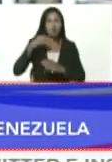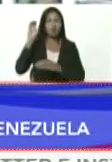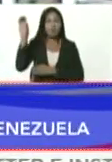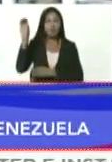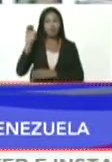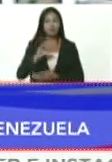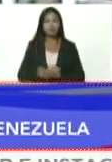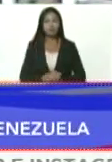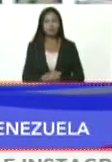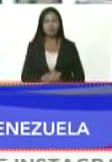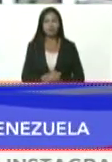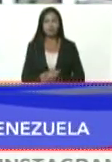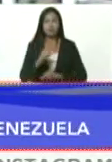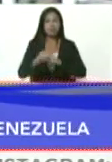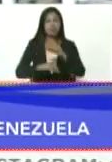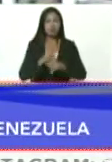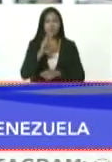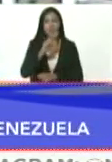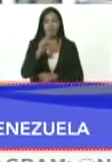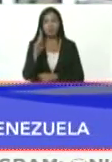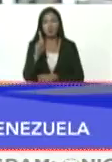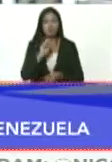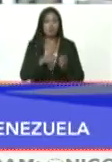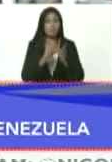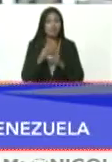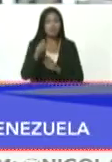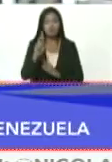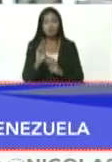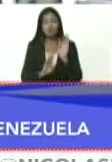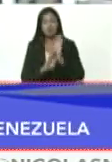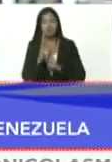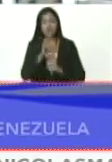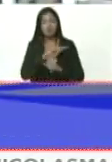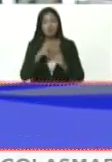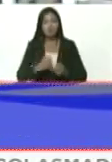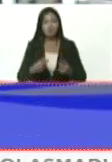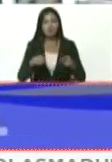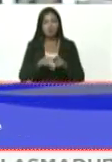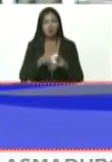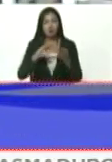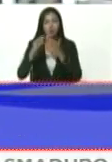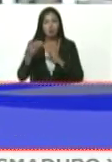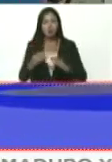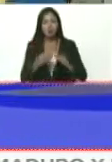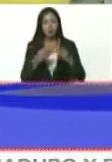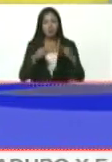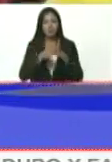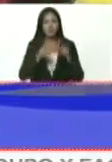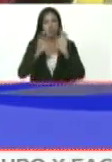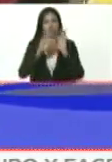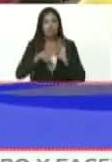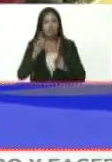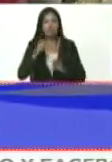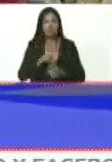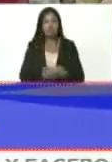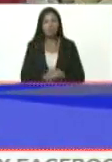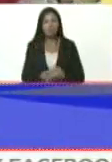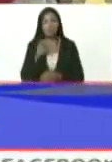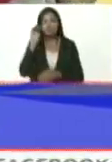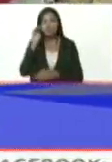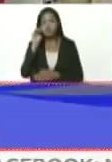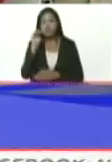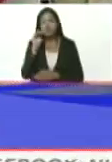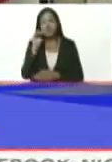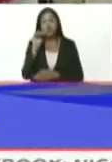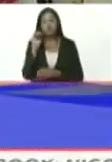país en el siglo XXI depende del desarrollo del poder comunal, de las comunas, el futuro de paz,